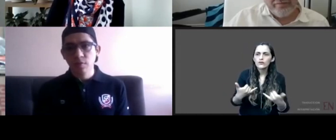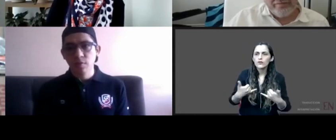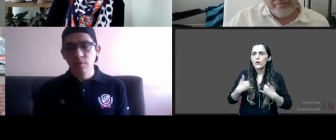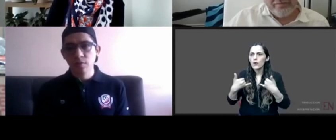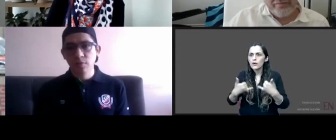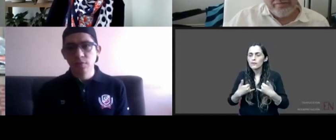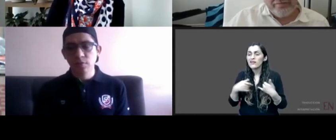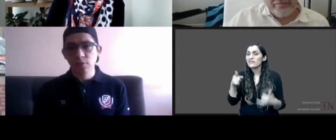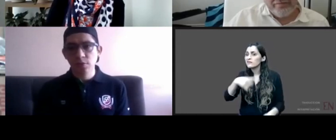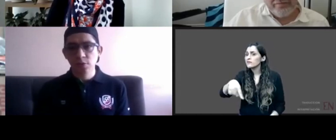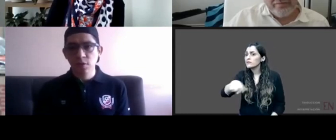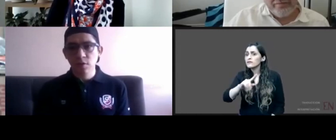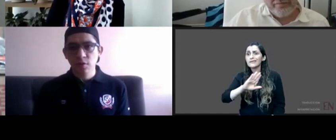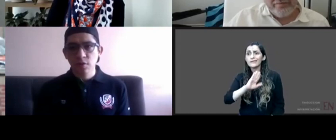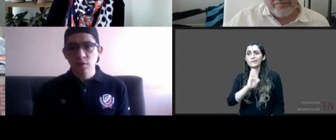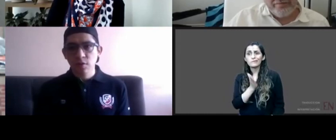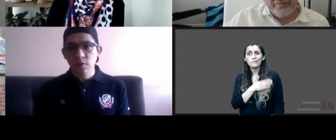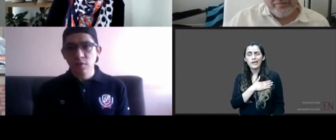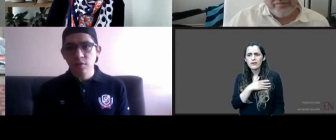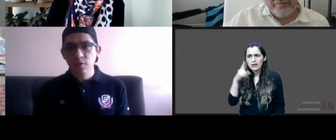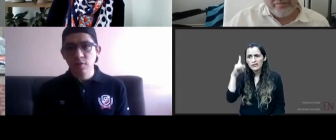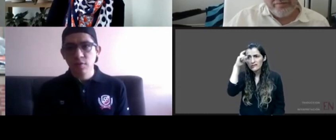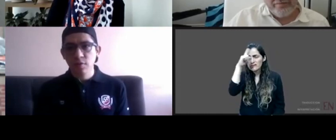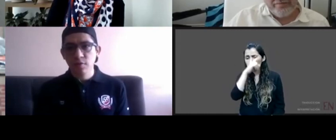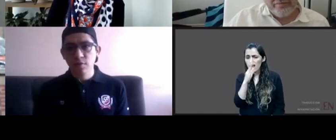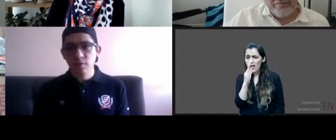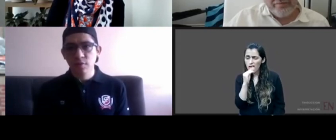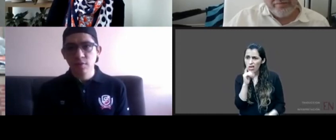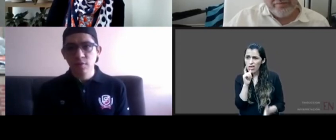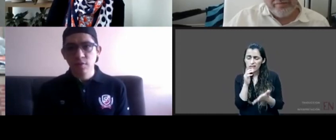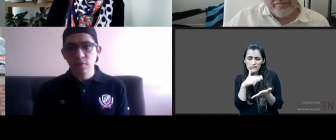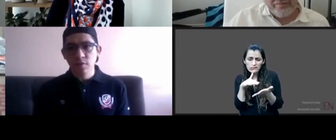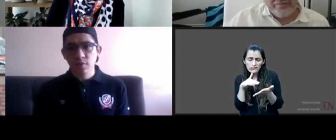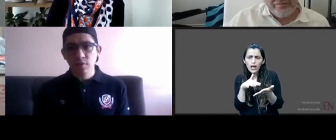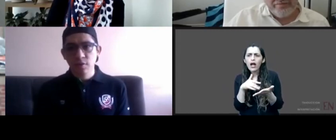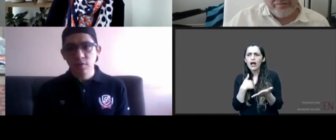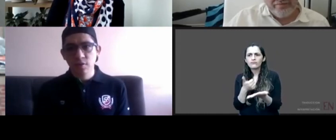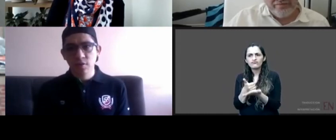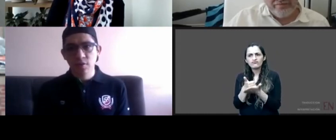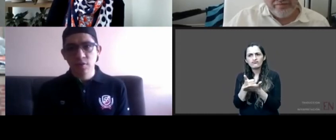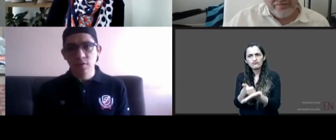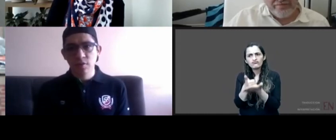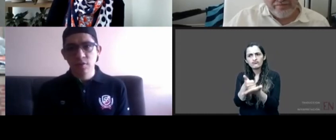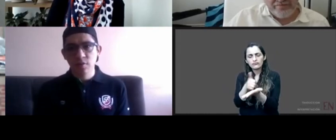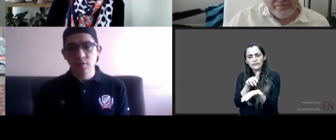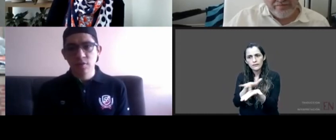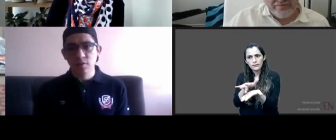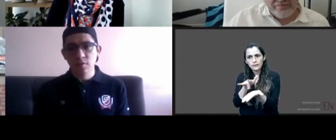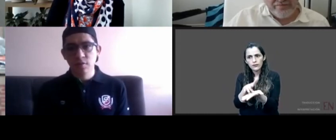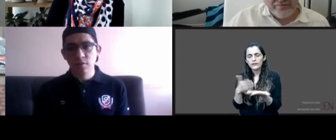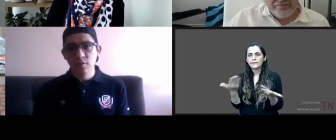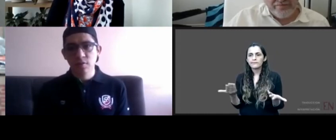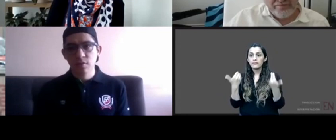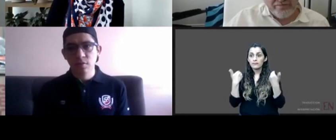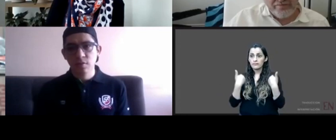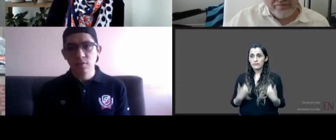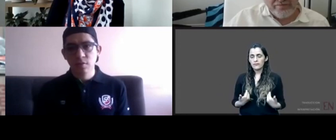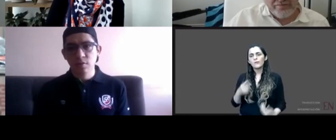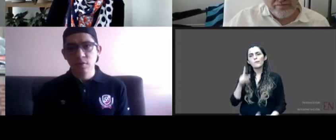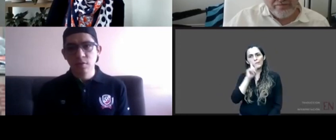el español a alguna materia en la escuela. Pues como mujer indígena y